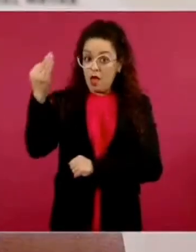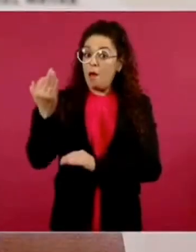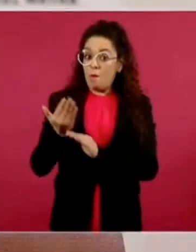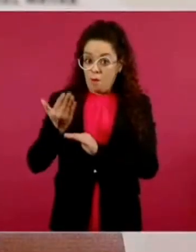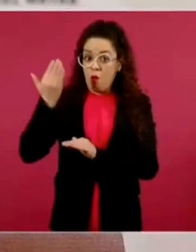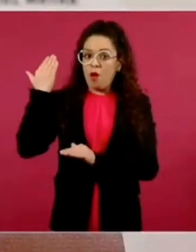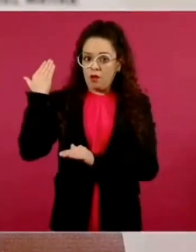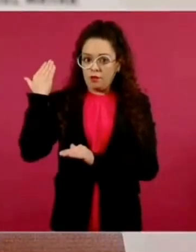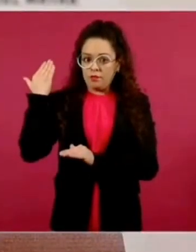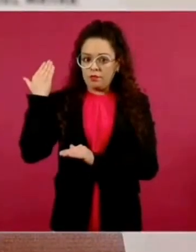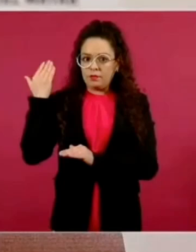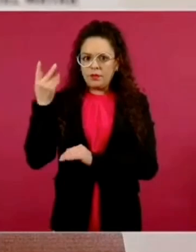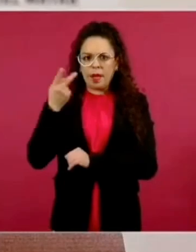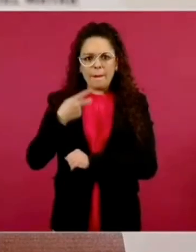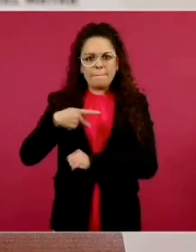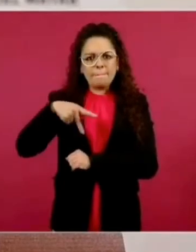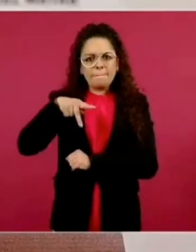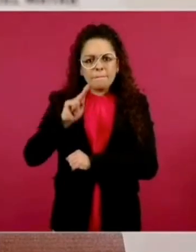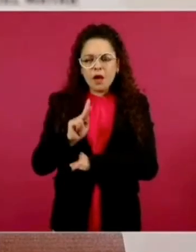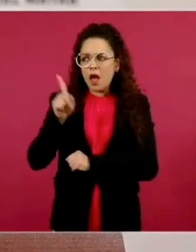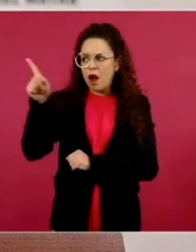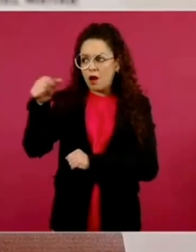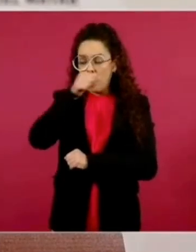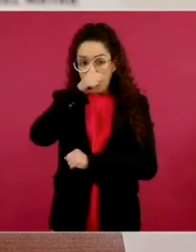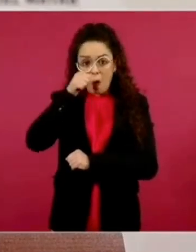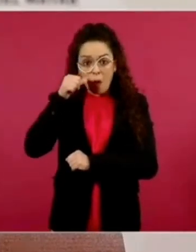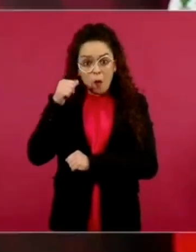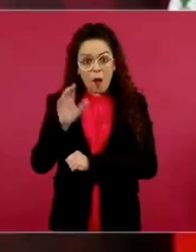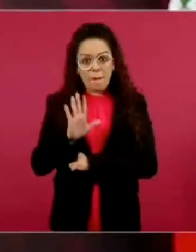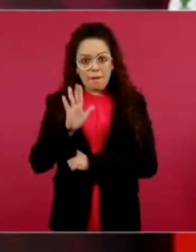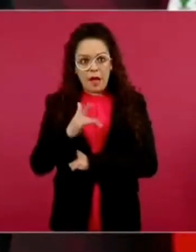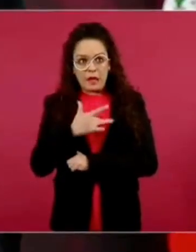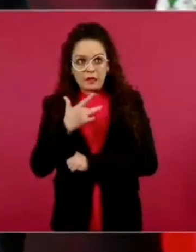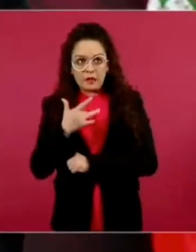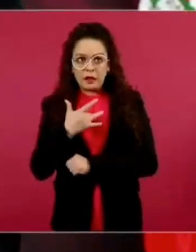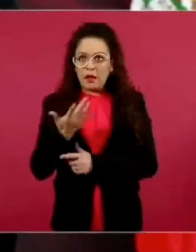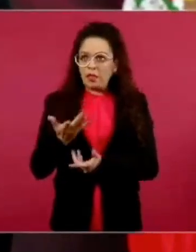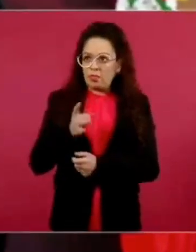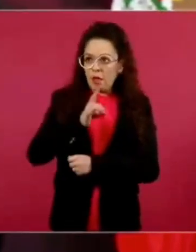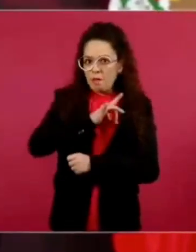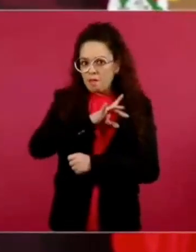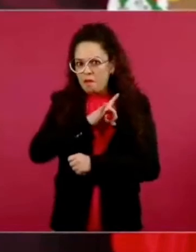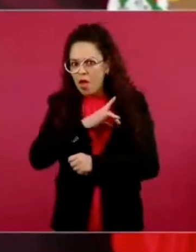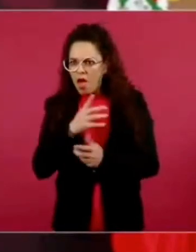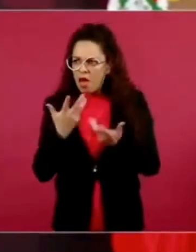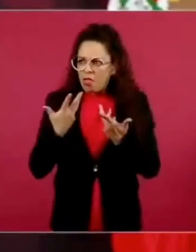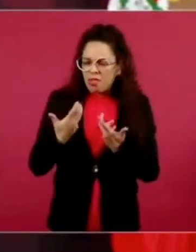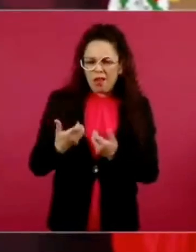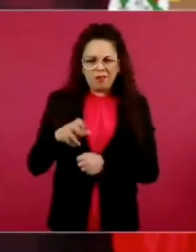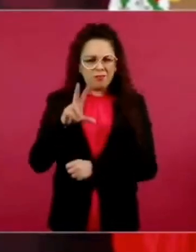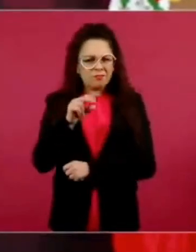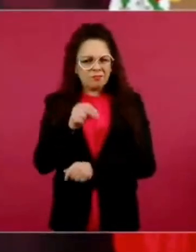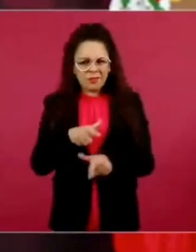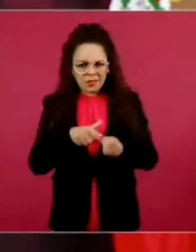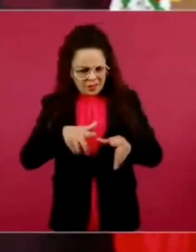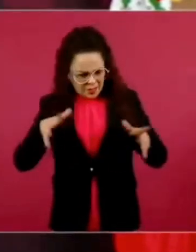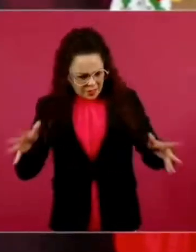Juárez no dejó de alentar al pueblo en defensa de la patria y reafirmaba que México